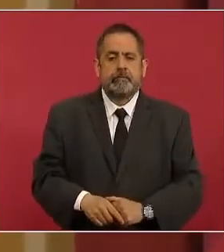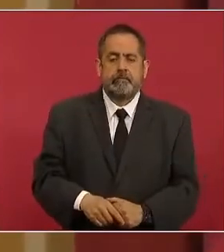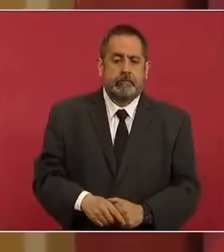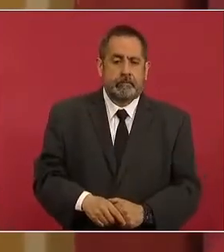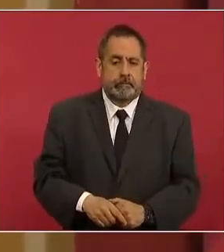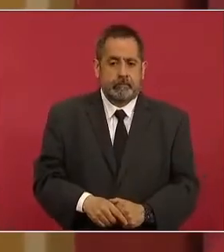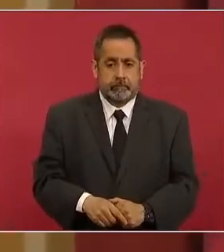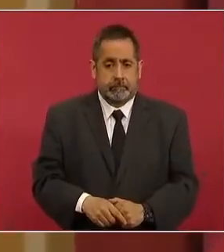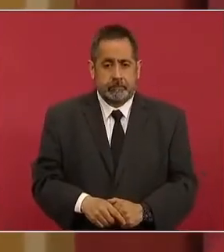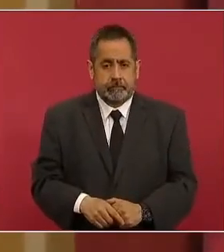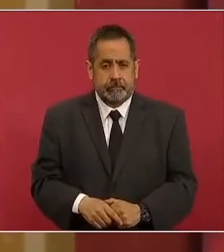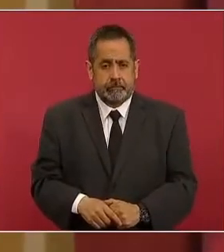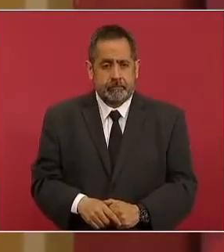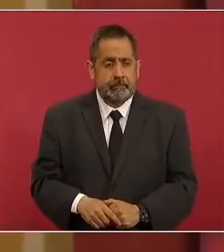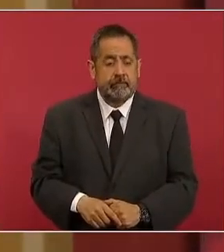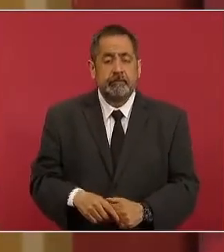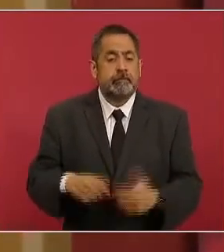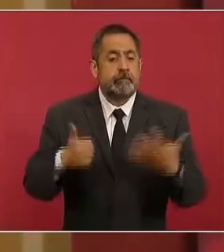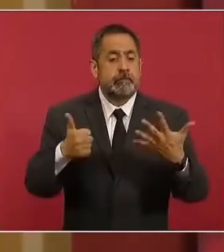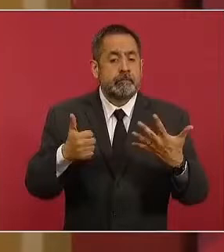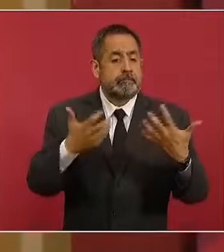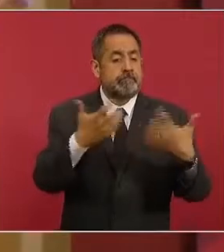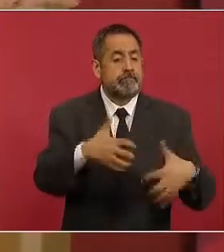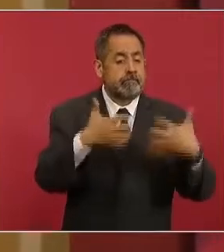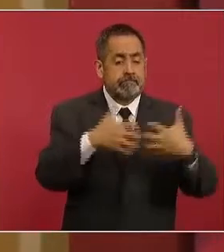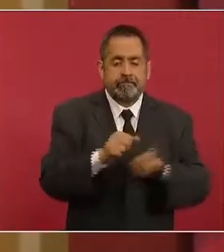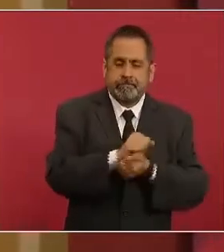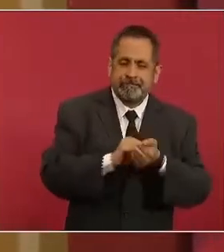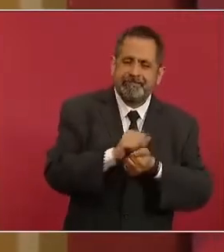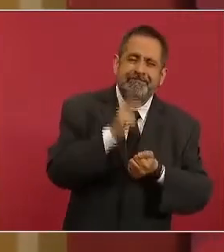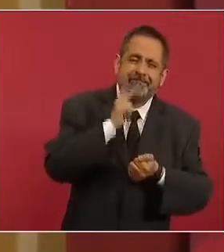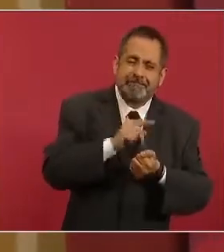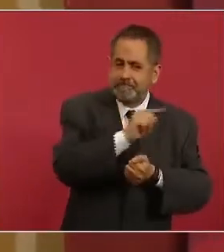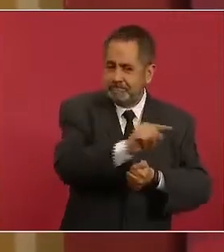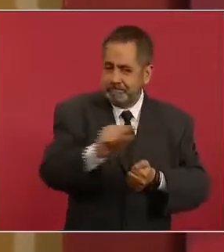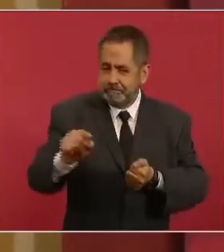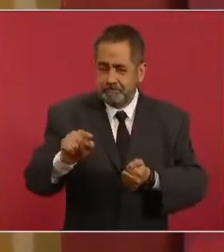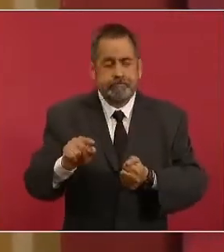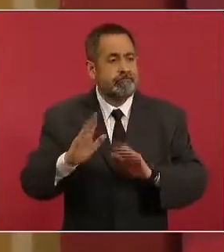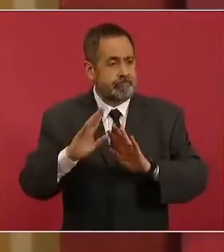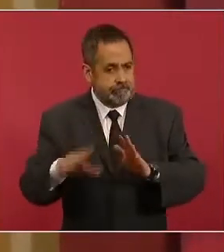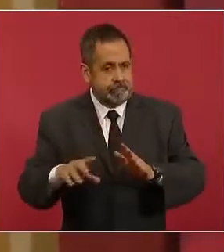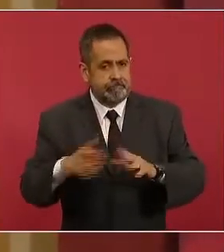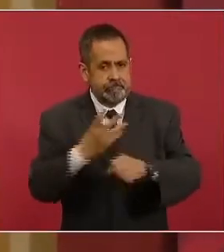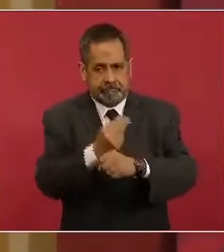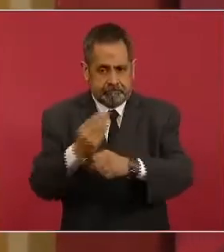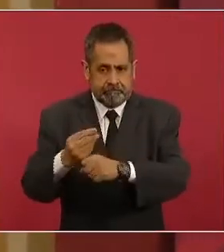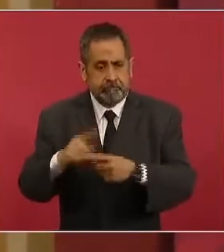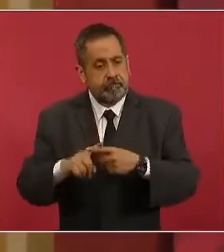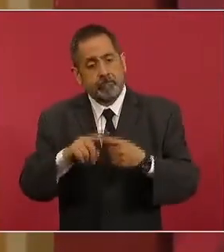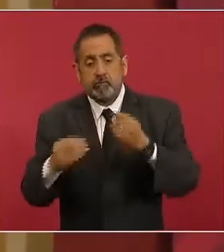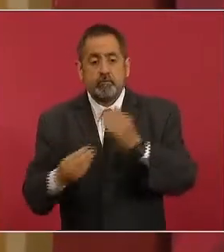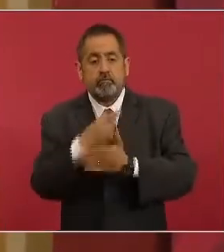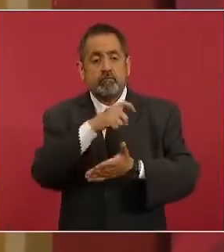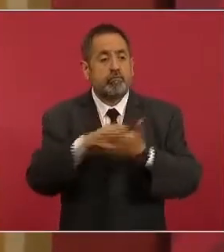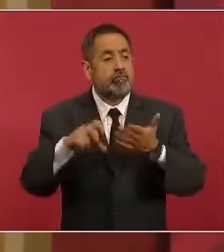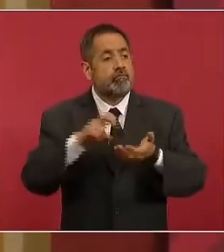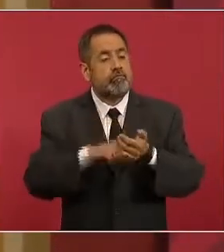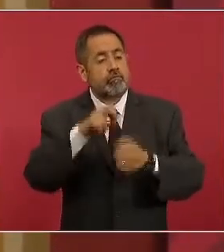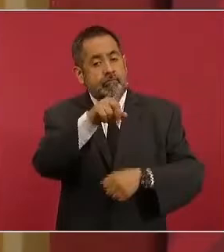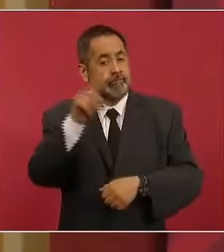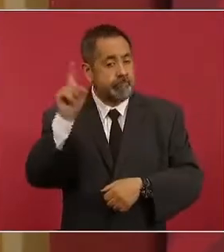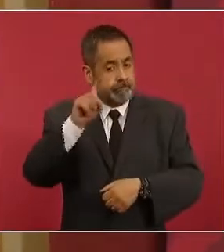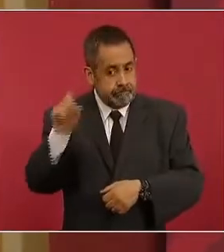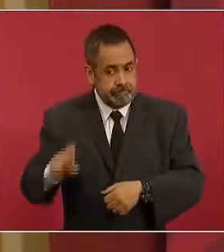Se están modernizando 6 refinerías. Se adquirió la refinería de Deer Park en Texas. Está